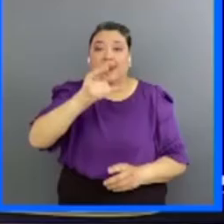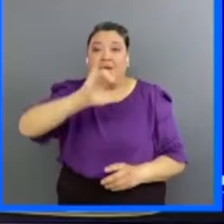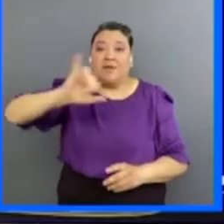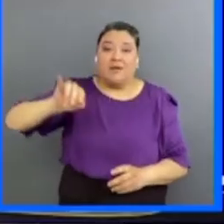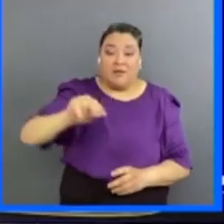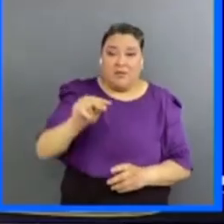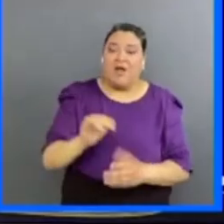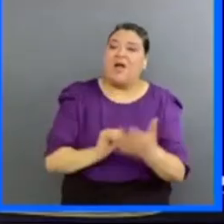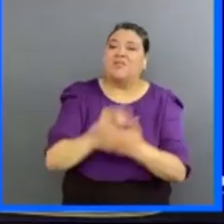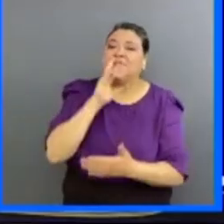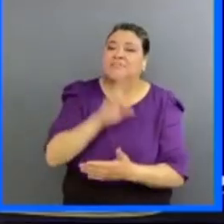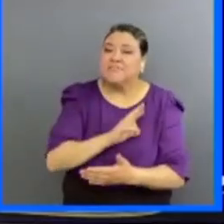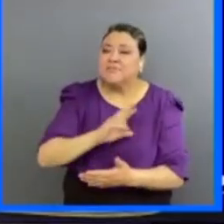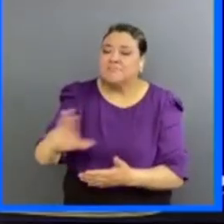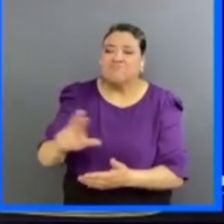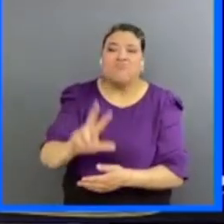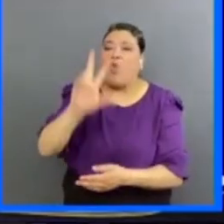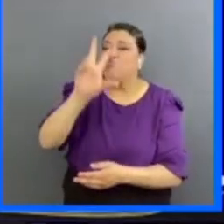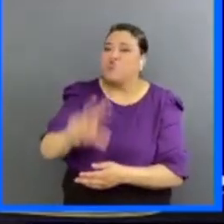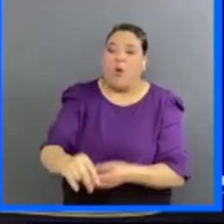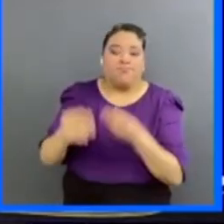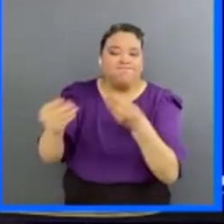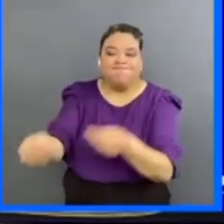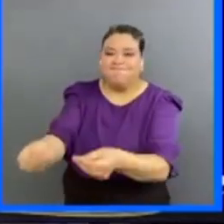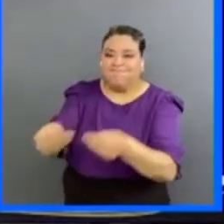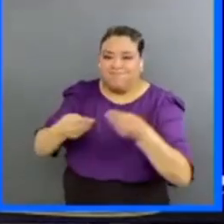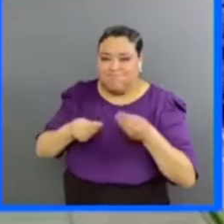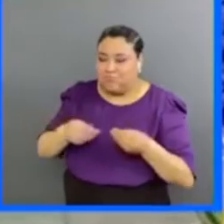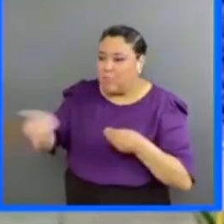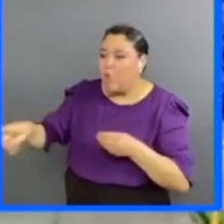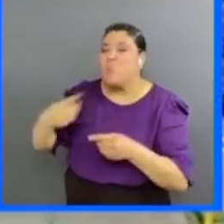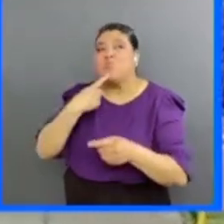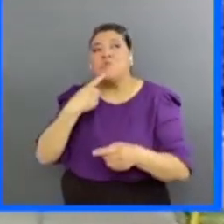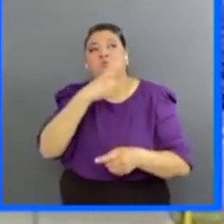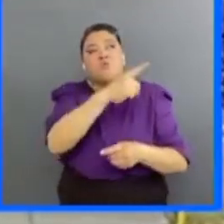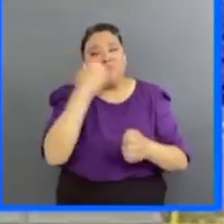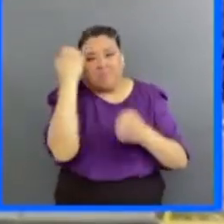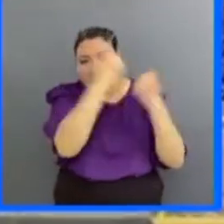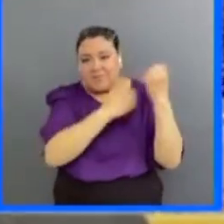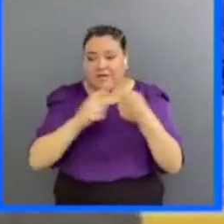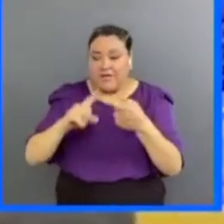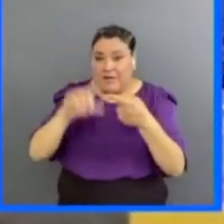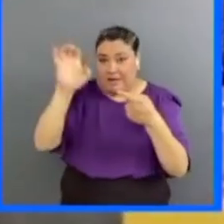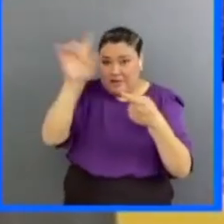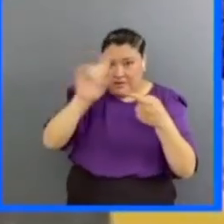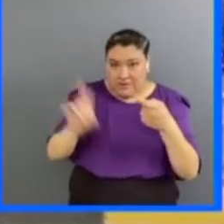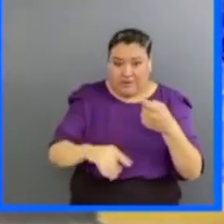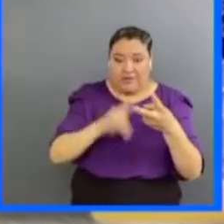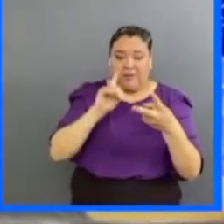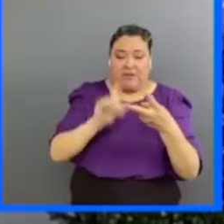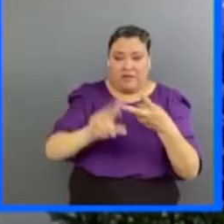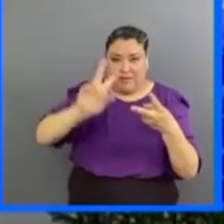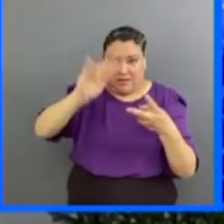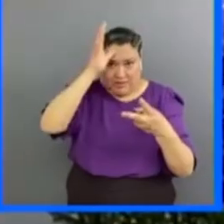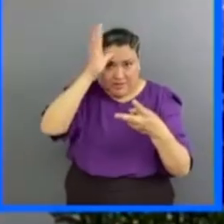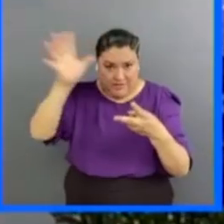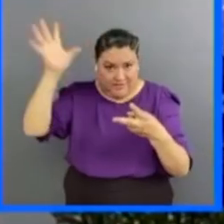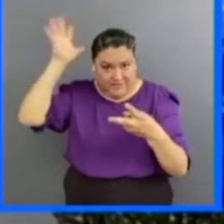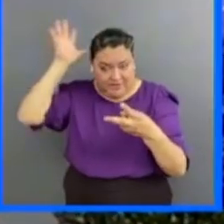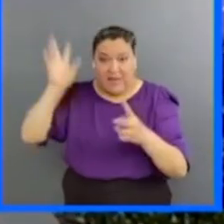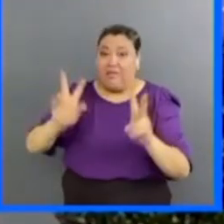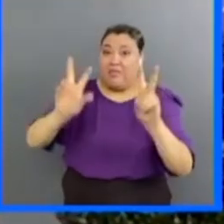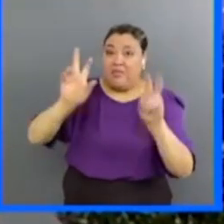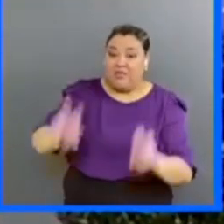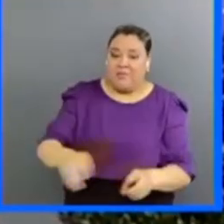determinó no revisar amparos promovidos por las empresas Electra y TV Azteca en casos sobre créditos fiscales